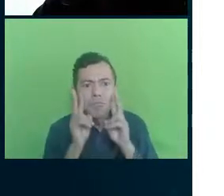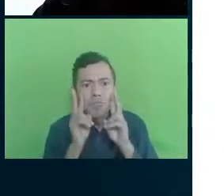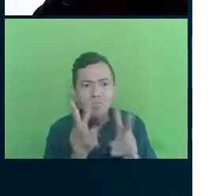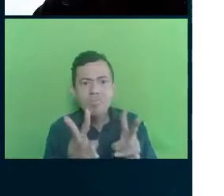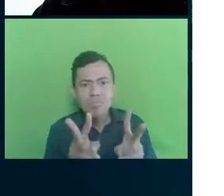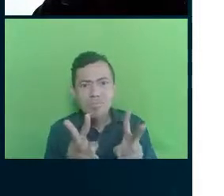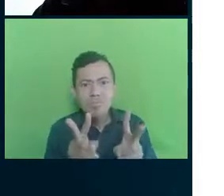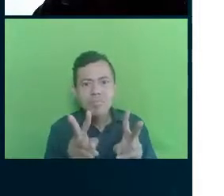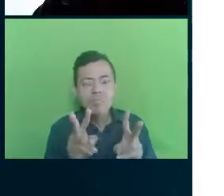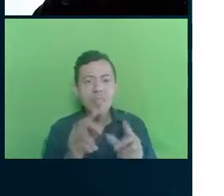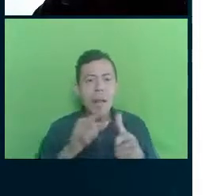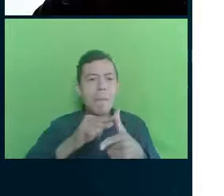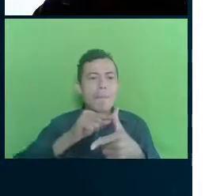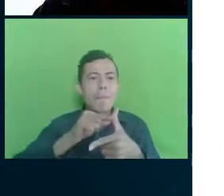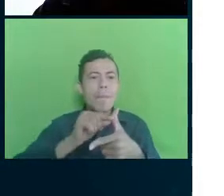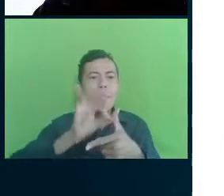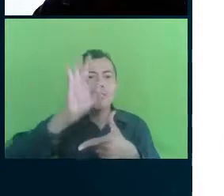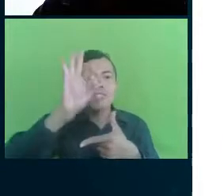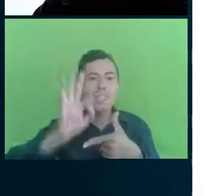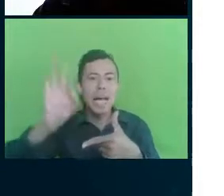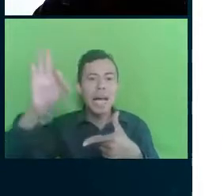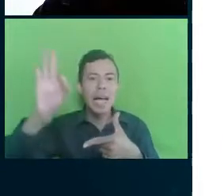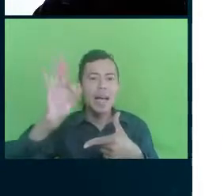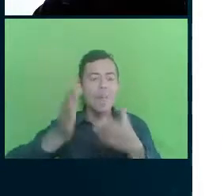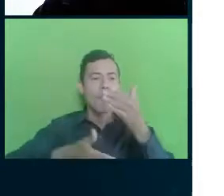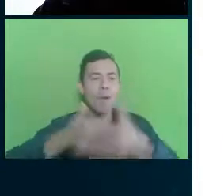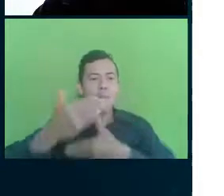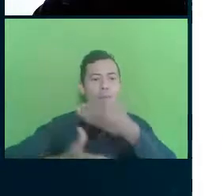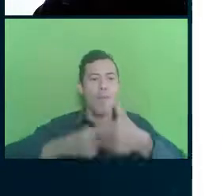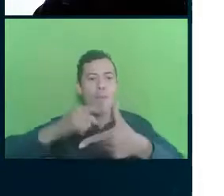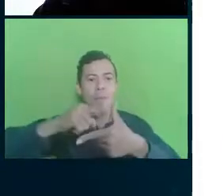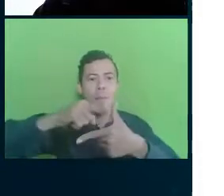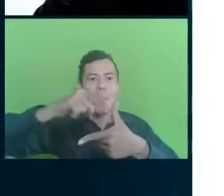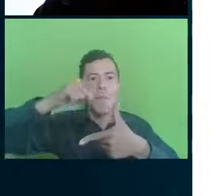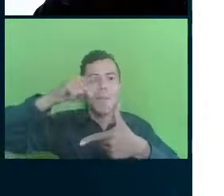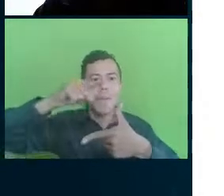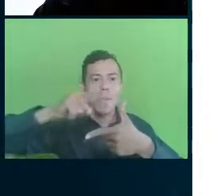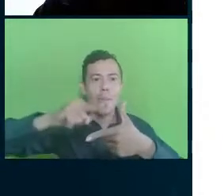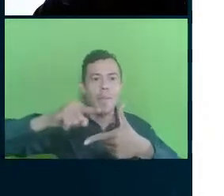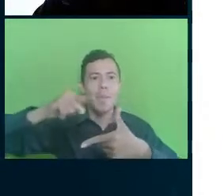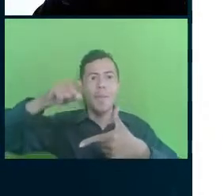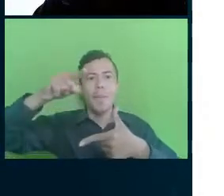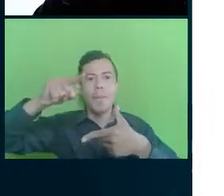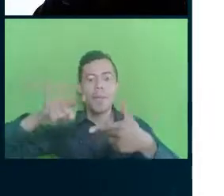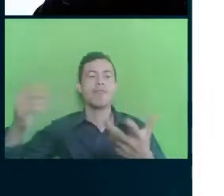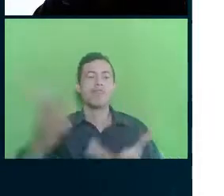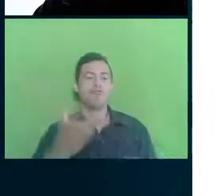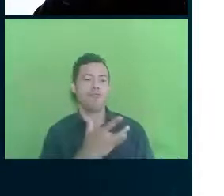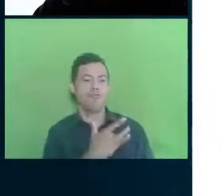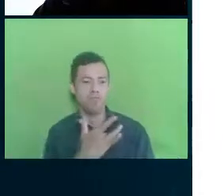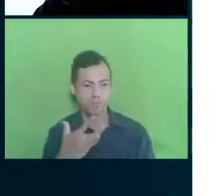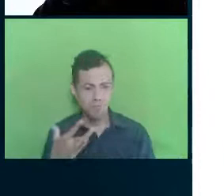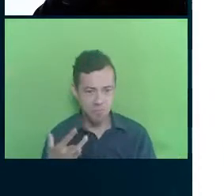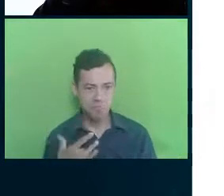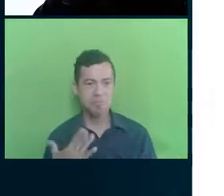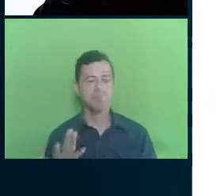nivel de porcentaje, se van a ir incrementando. Por ejemplo, en sectores sociales y públicos, salud, sistemas de